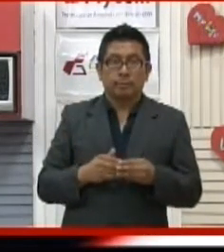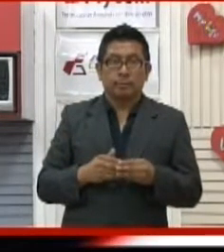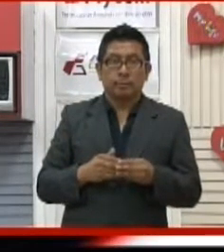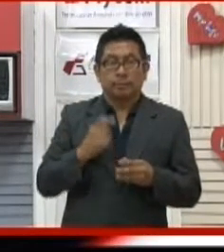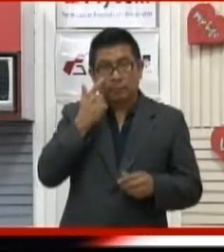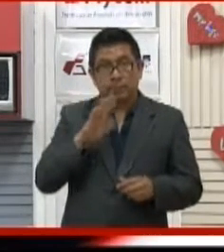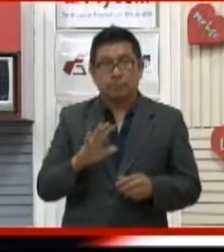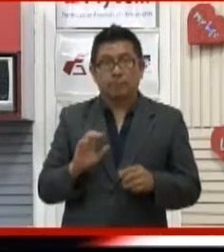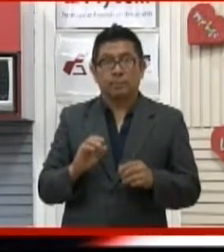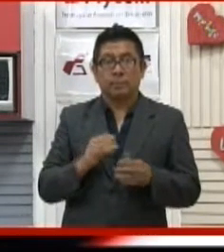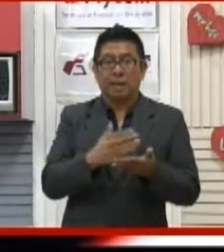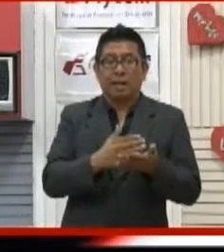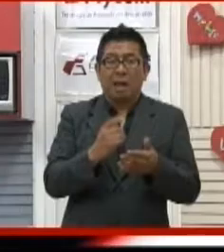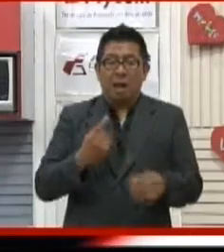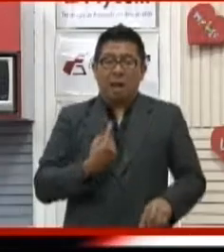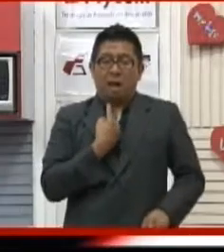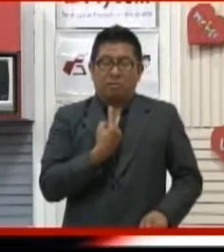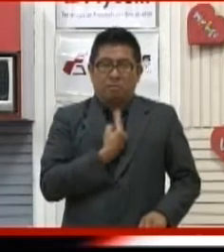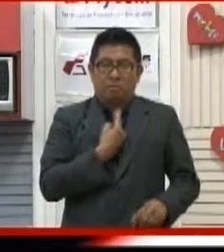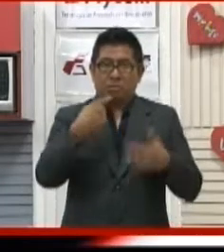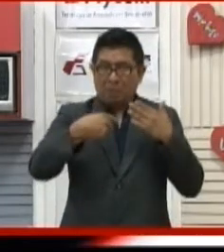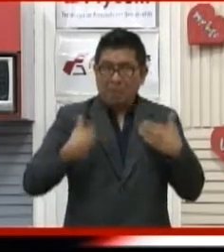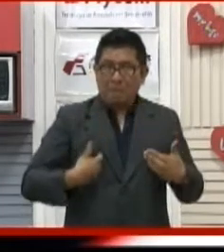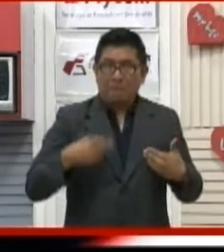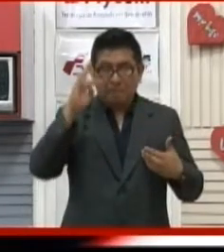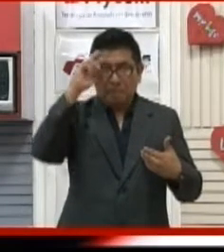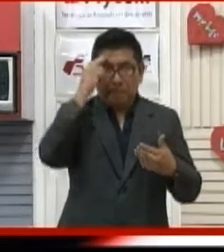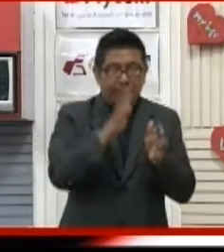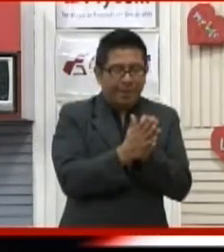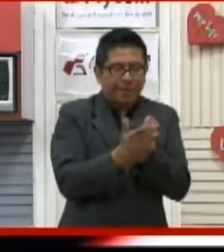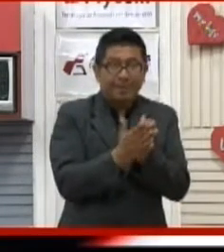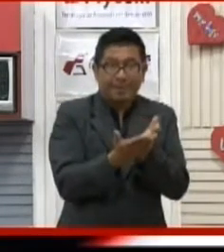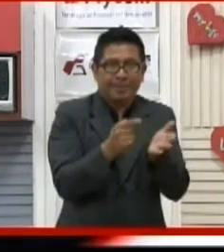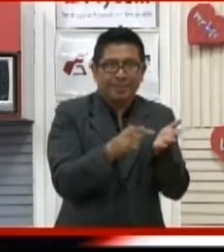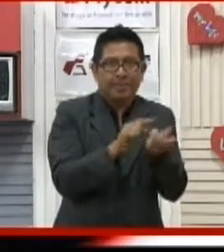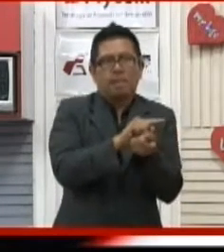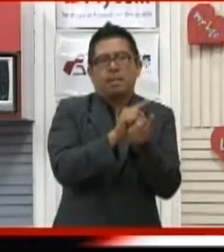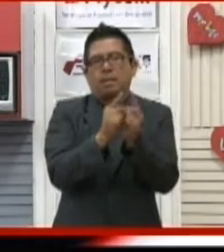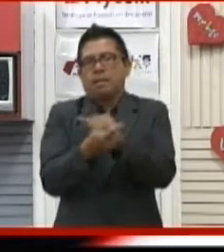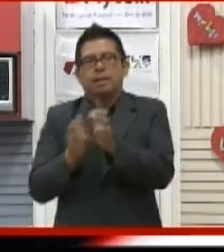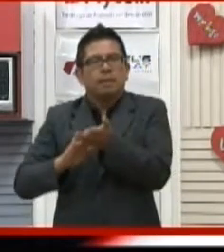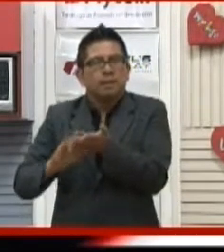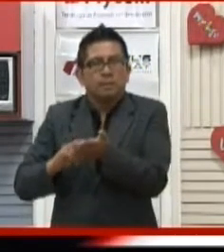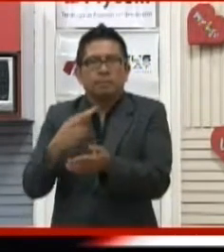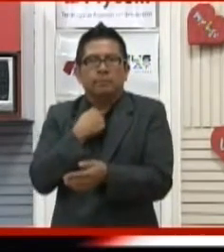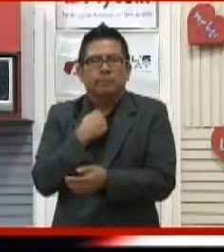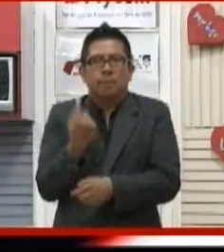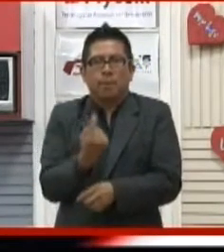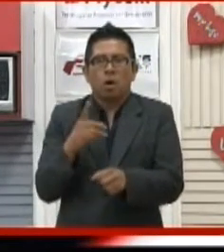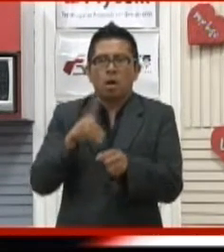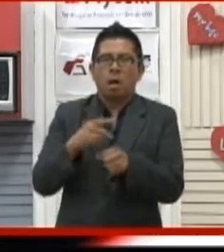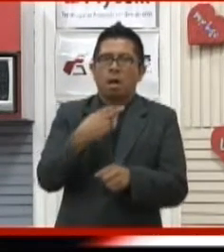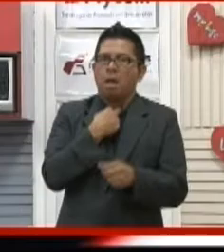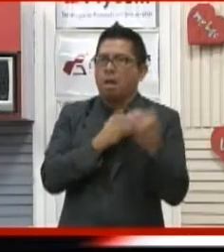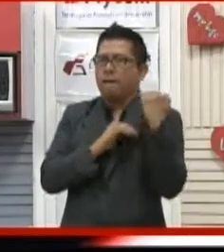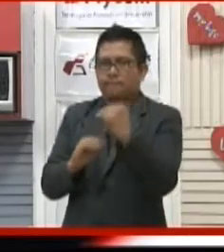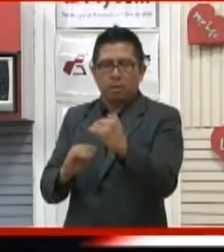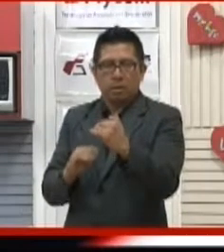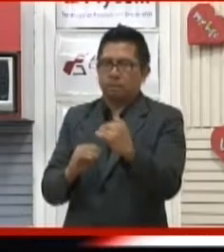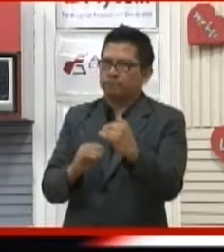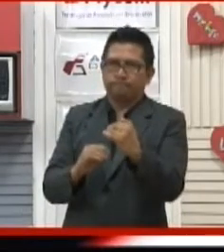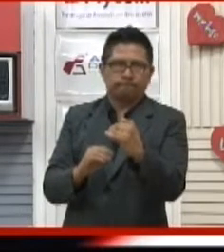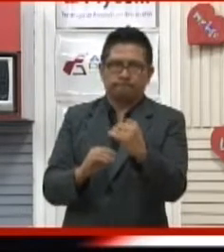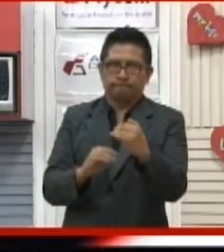sí pone una barrera para que cualquier persona o una persona con discapacidad tenga un acceso a la